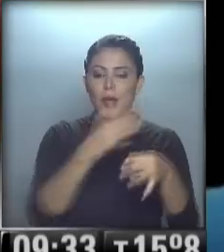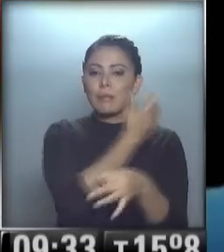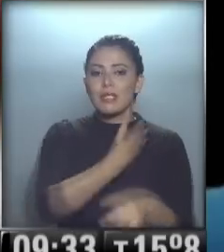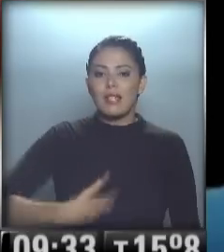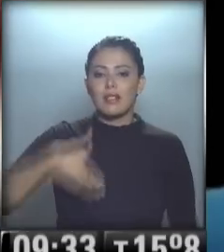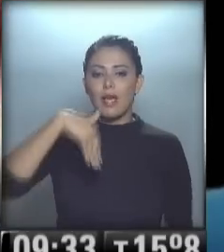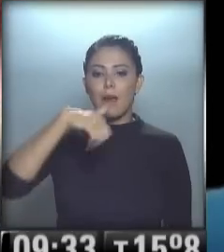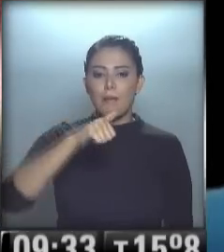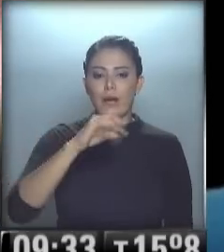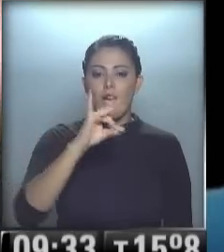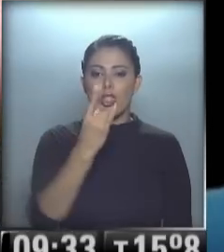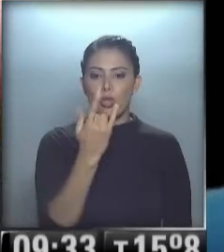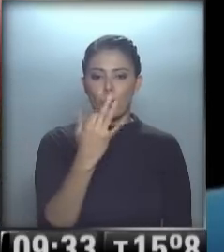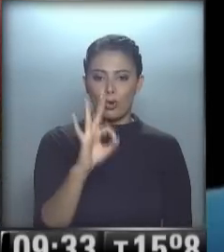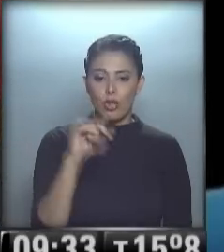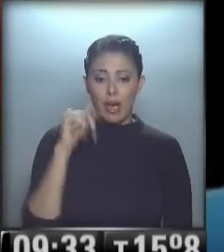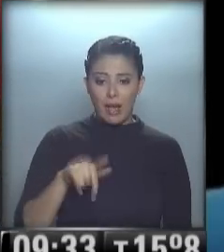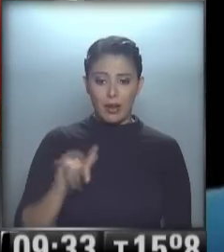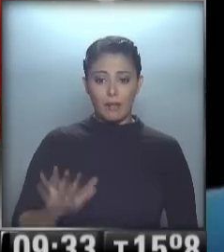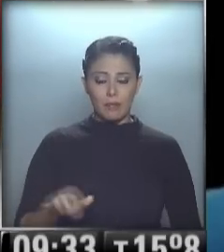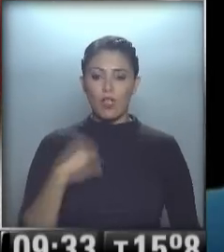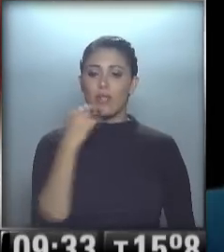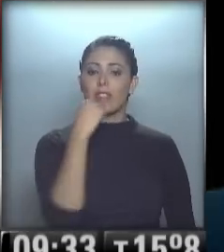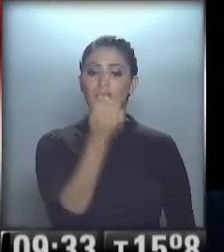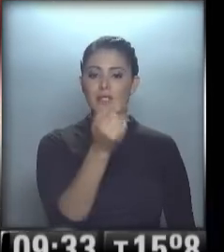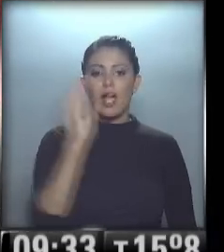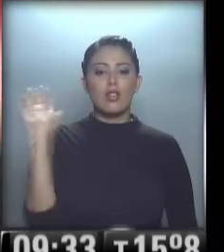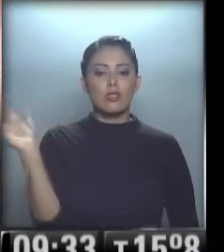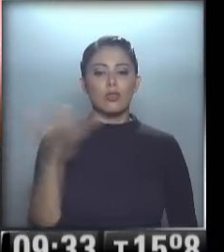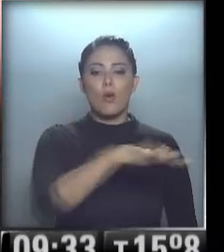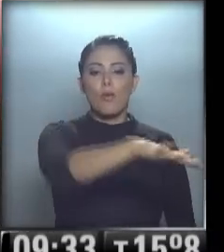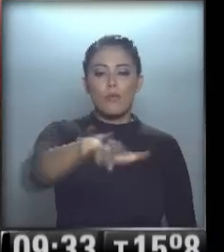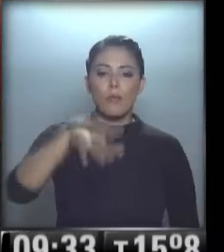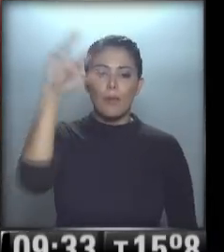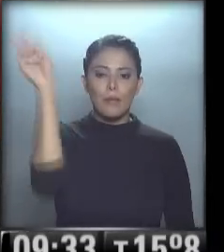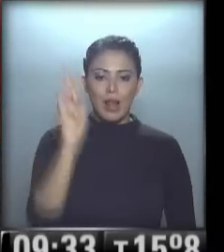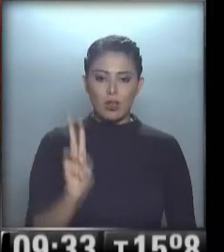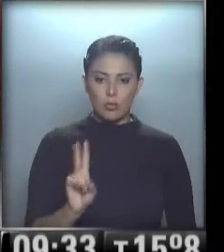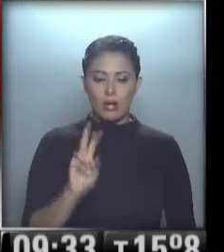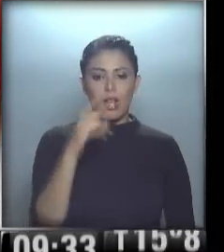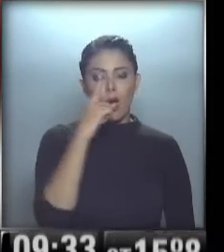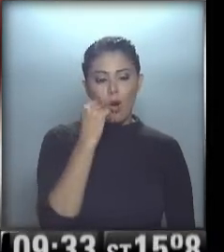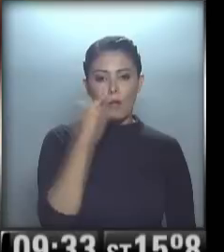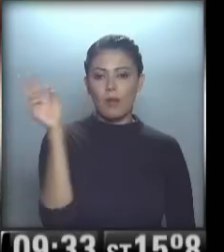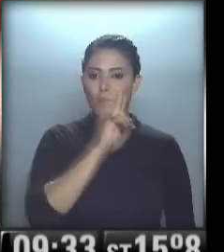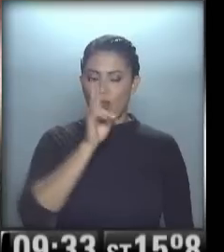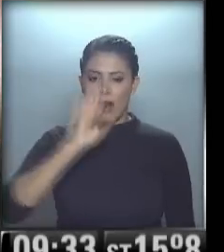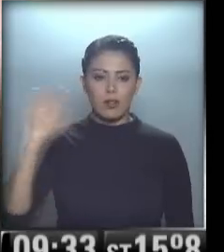Maduro. Y desde acá le digo a los venezolanos y venezolanas